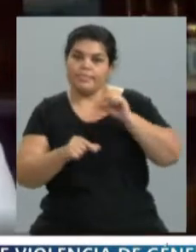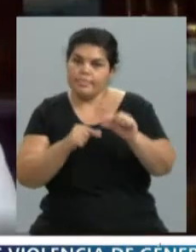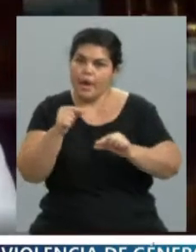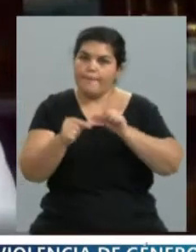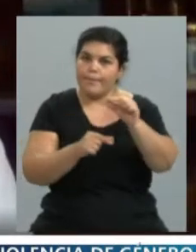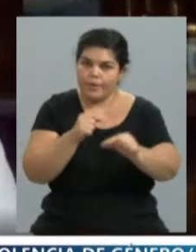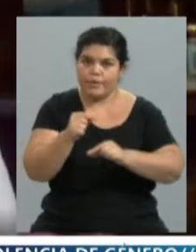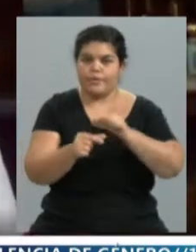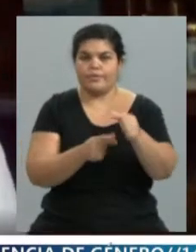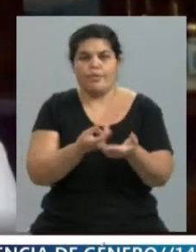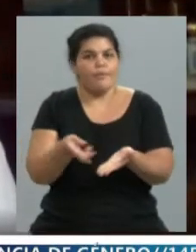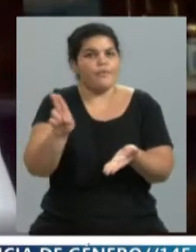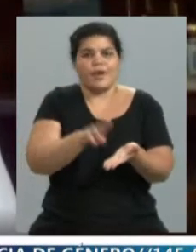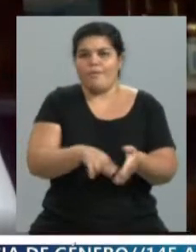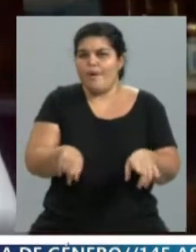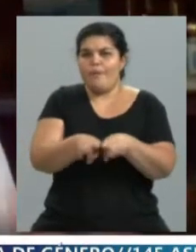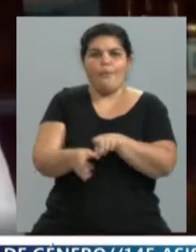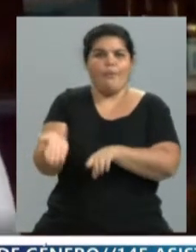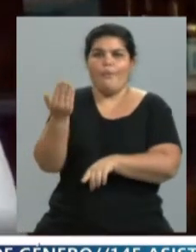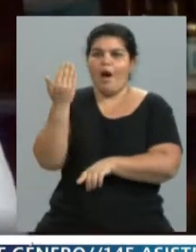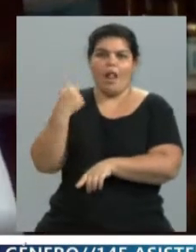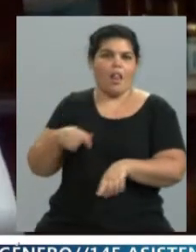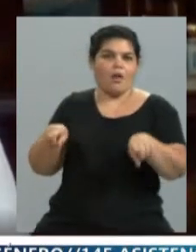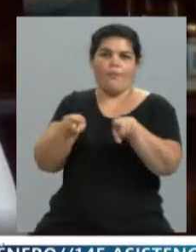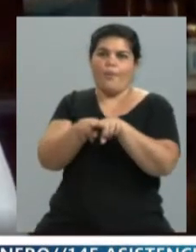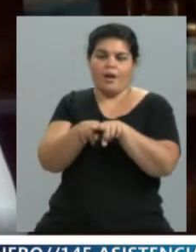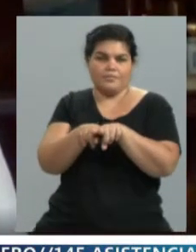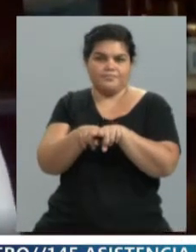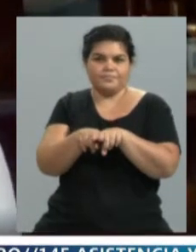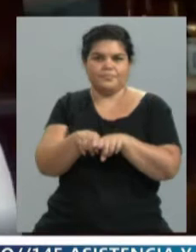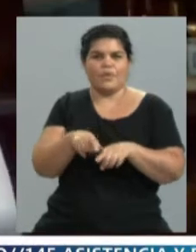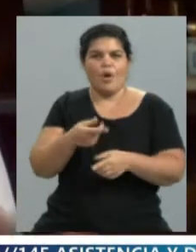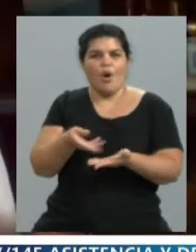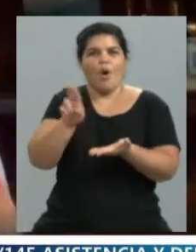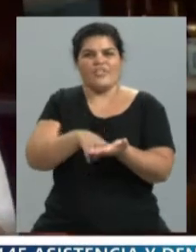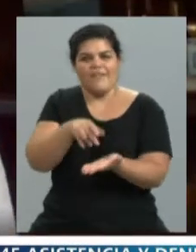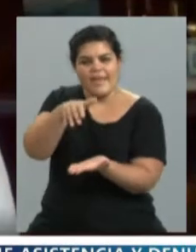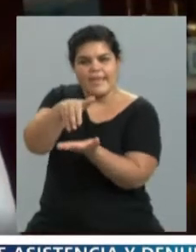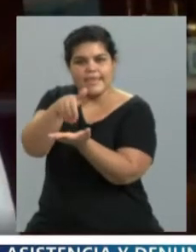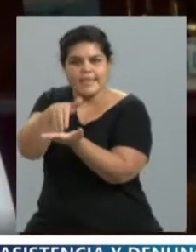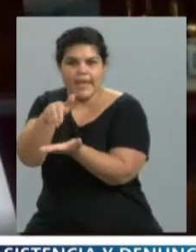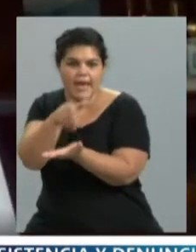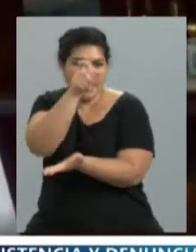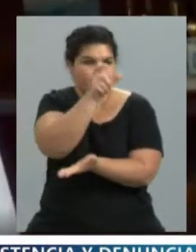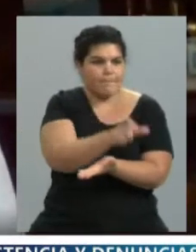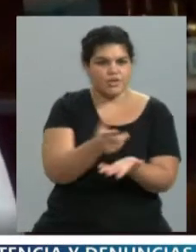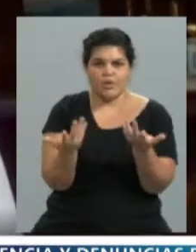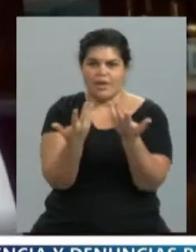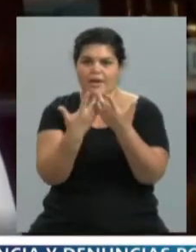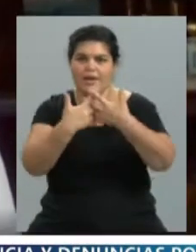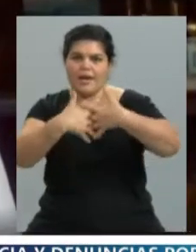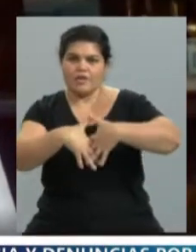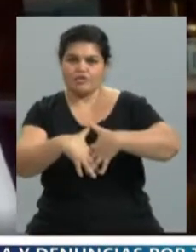poco también a nuestras raíces, encontrarnos un poco más con la madre tierra y esta relación que tenemos nosotros que sea